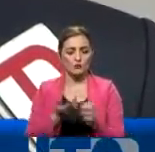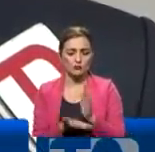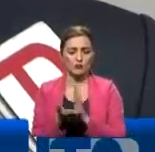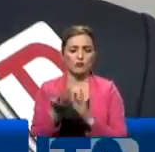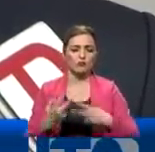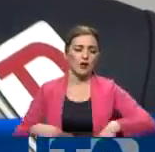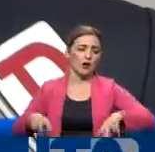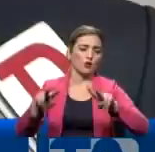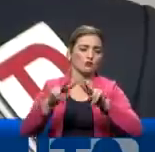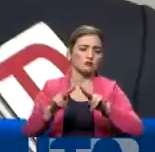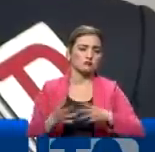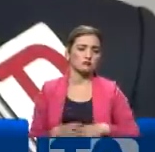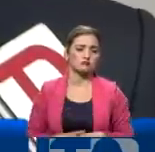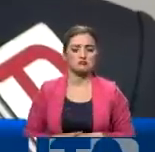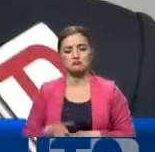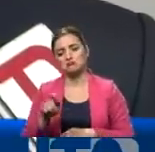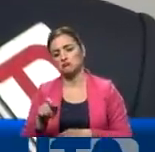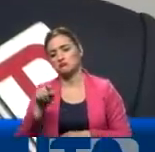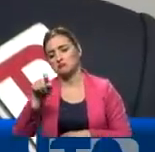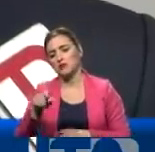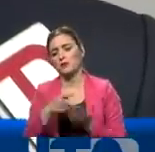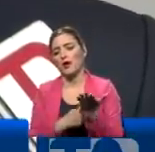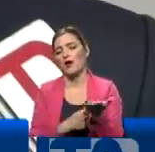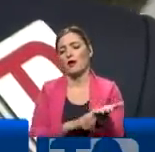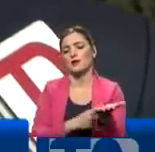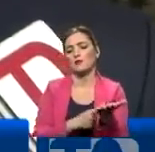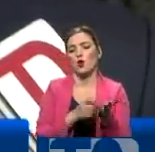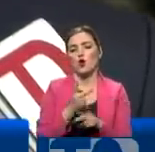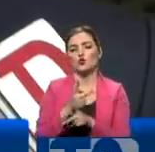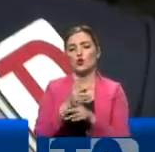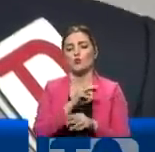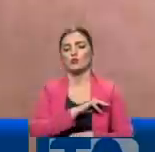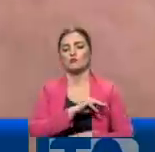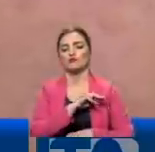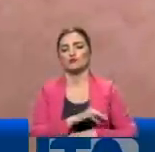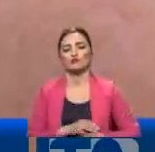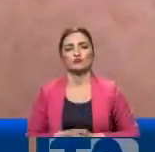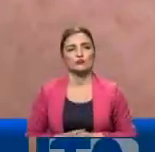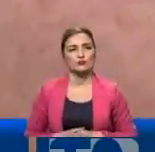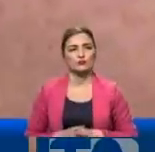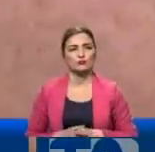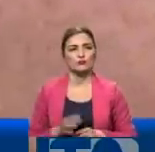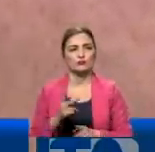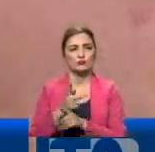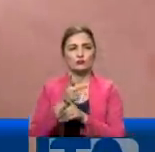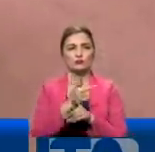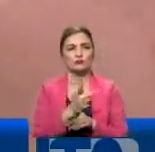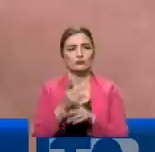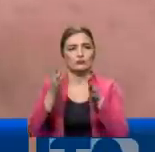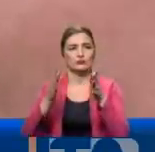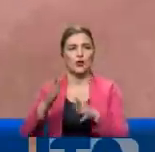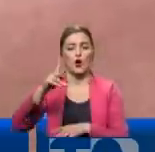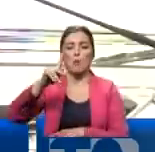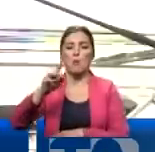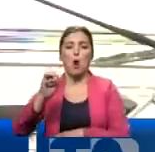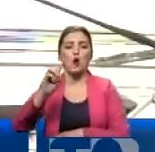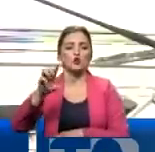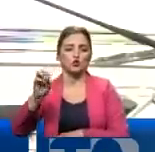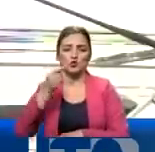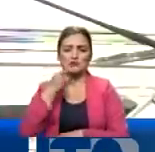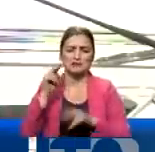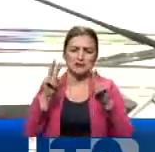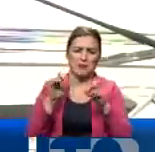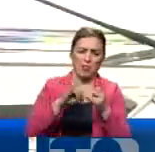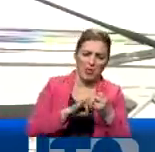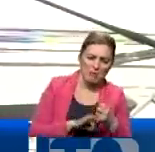de una tarifa, esta necesariamente tiene que ser analizada por el Consejo Metropolitano. Sin embargo, el concejal Eduardo del Pozo indicó que este tema no